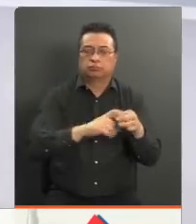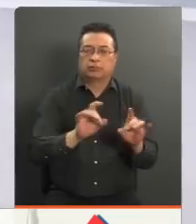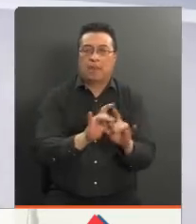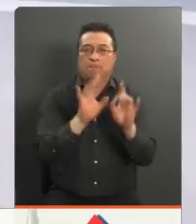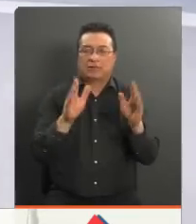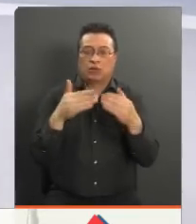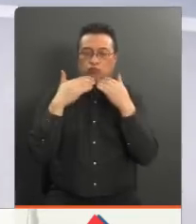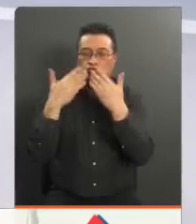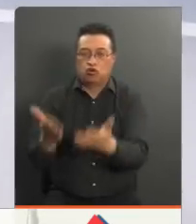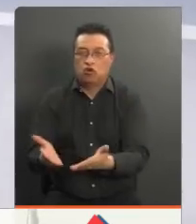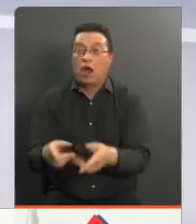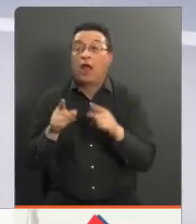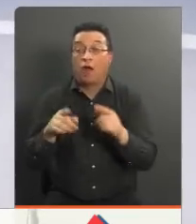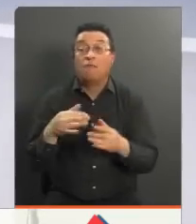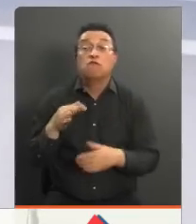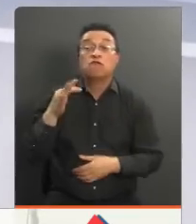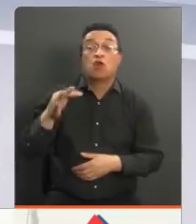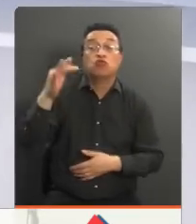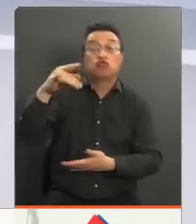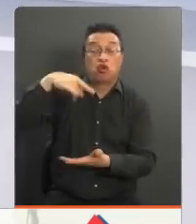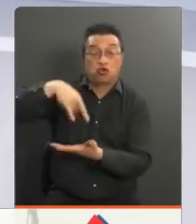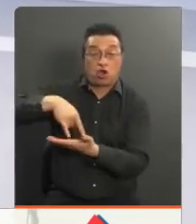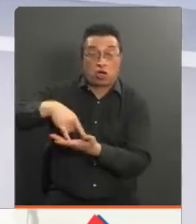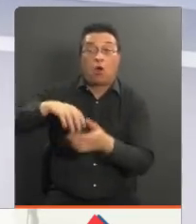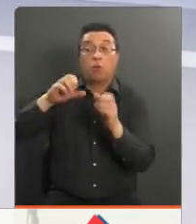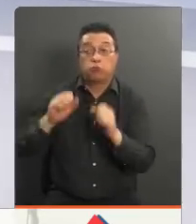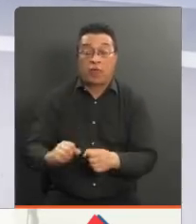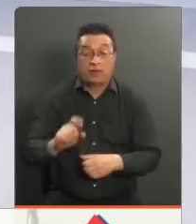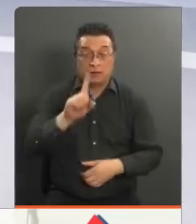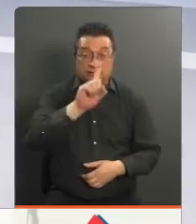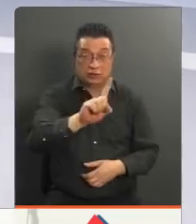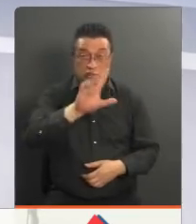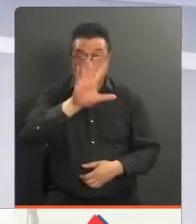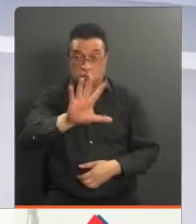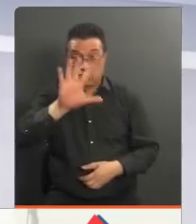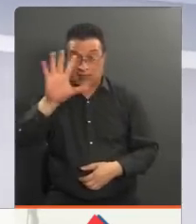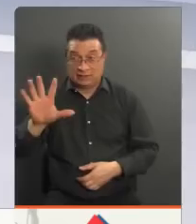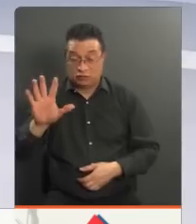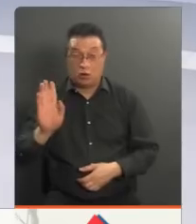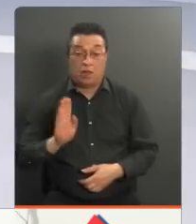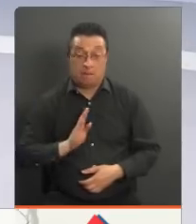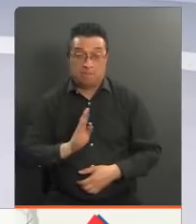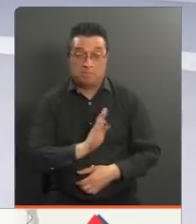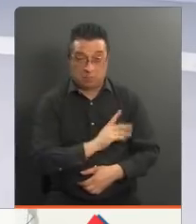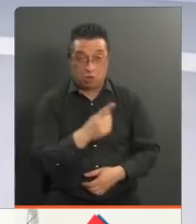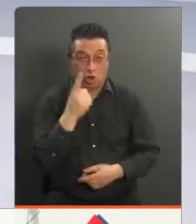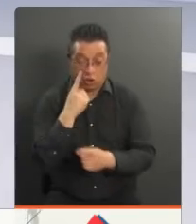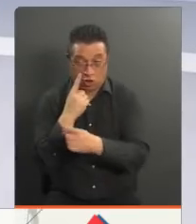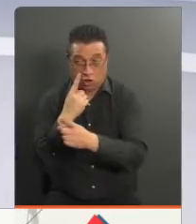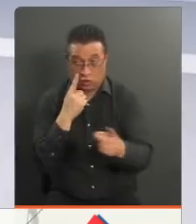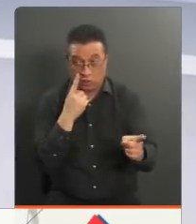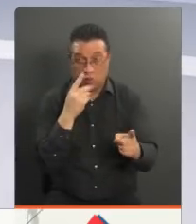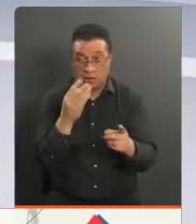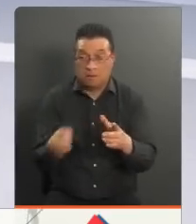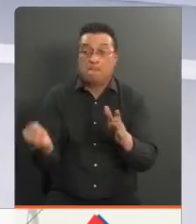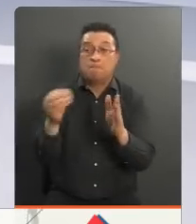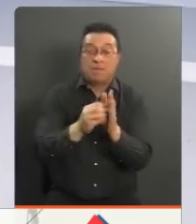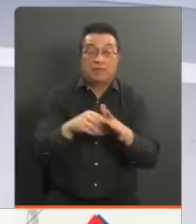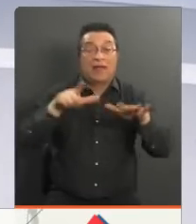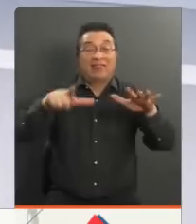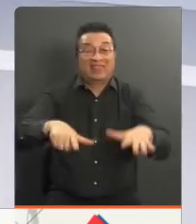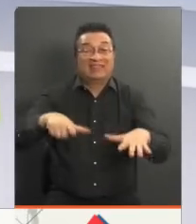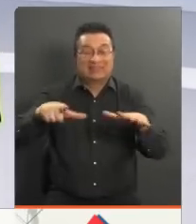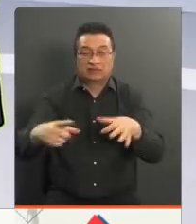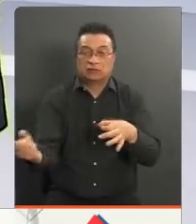futuro Congreso podría sumar a los 155 miembros que ya conocemos 17 escaños reservados